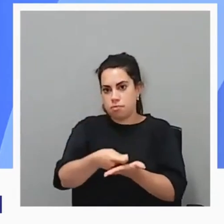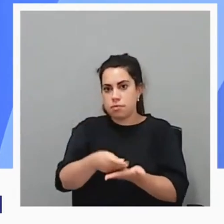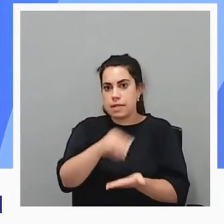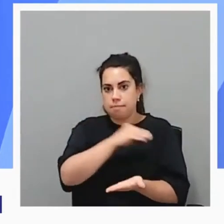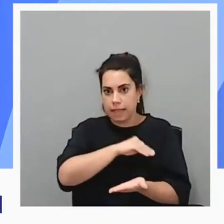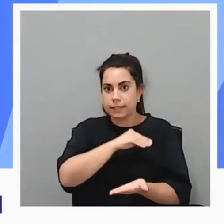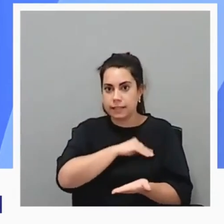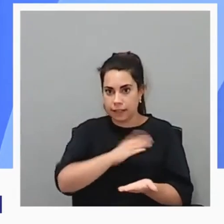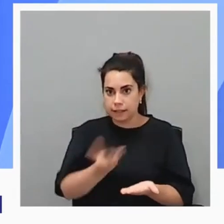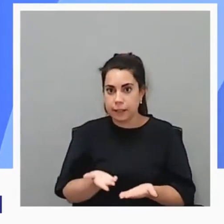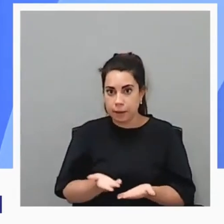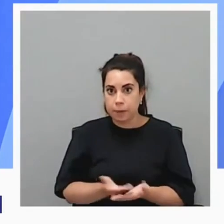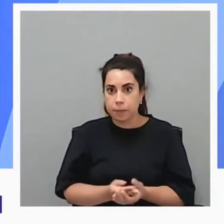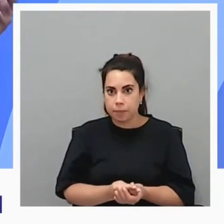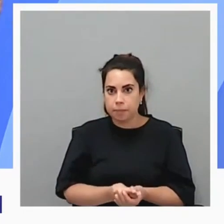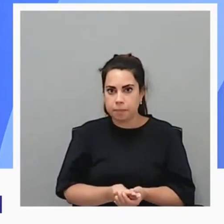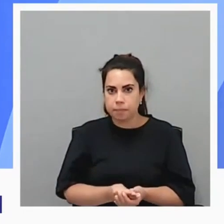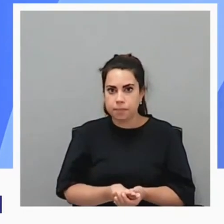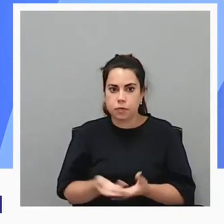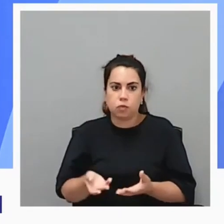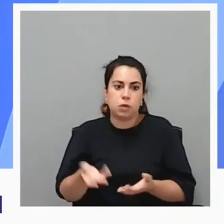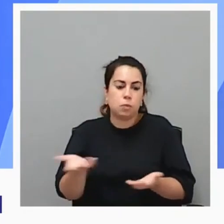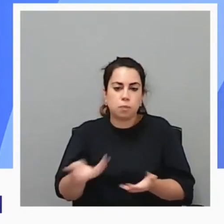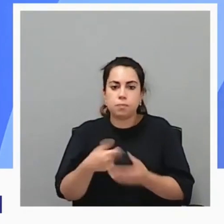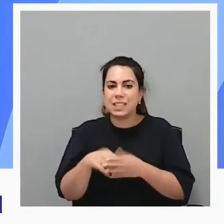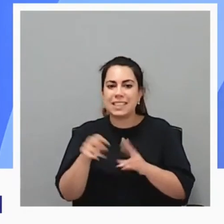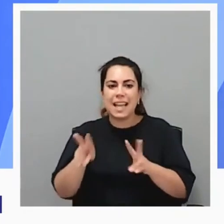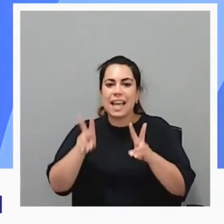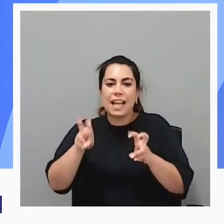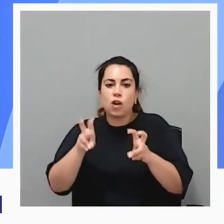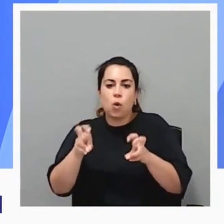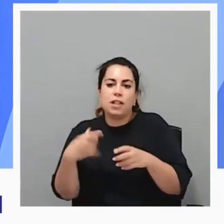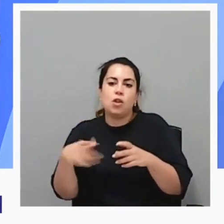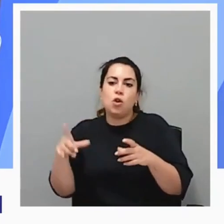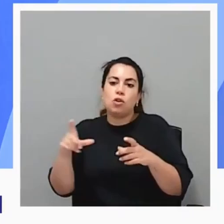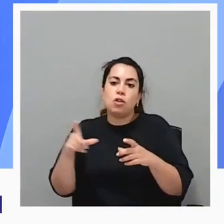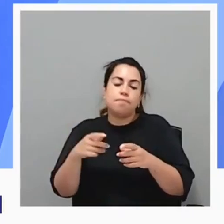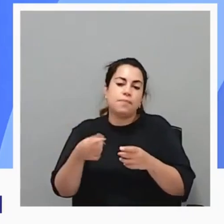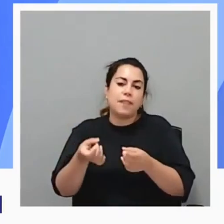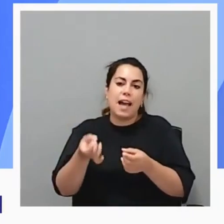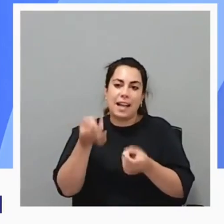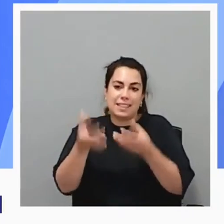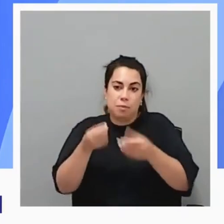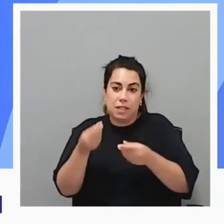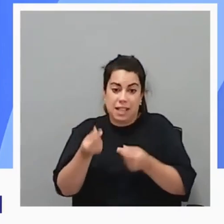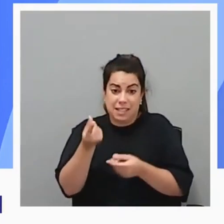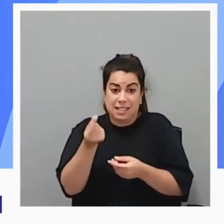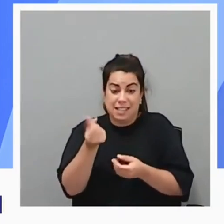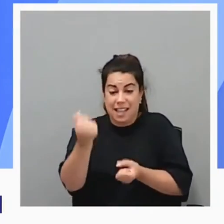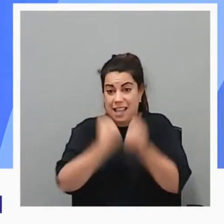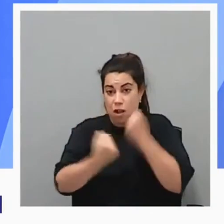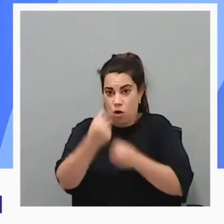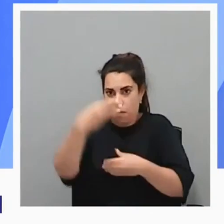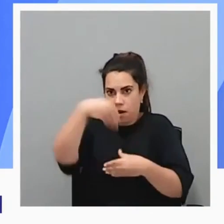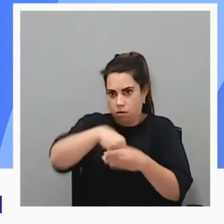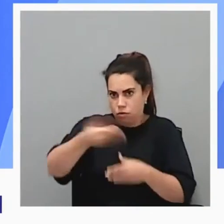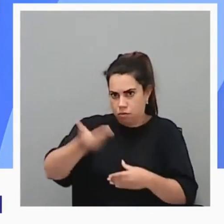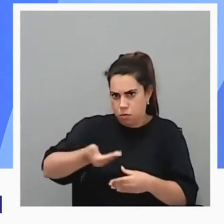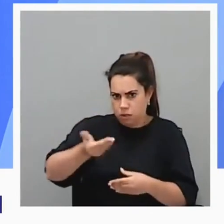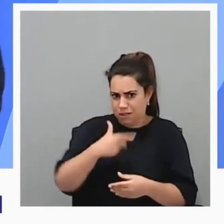la innovación, motor de las actividades económicas, tenía esa dimensión. Era muy fácil